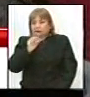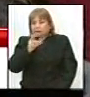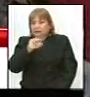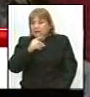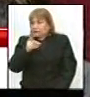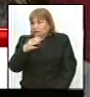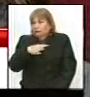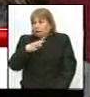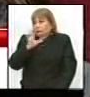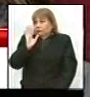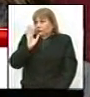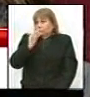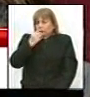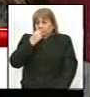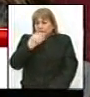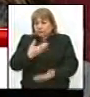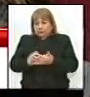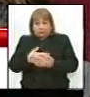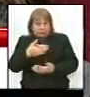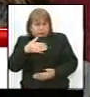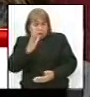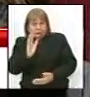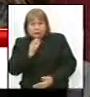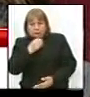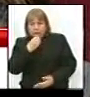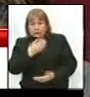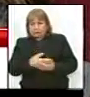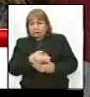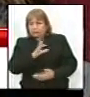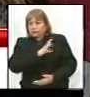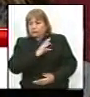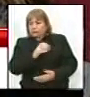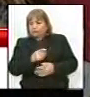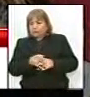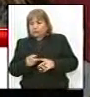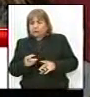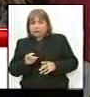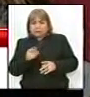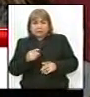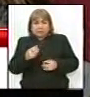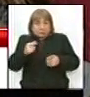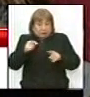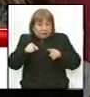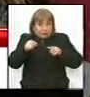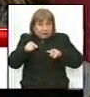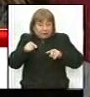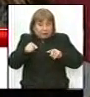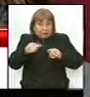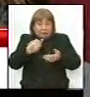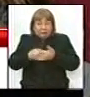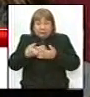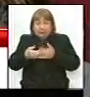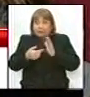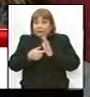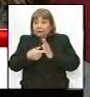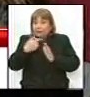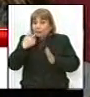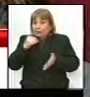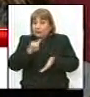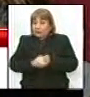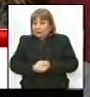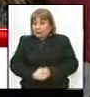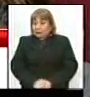estamos de er porque es muy fiscal entonces acá de lo que se trata presidente es